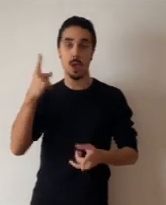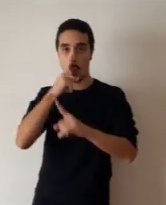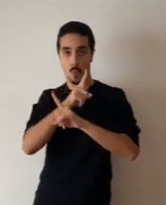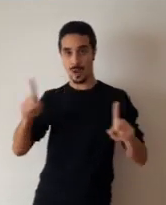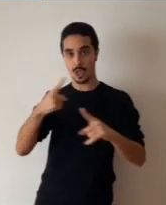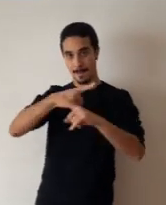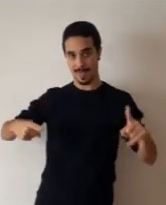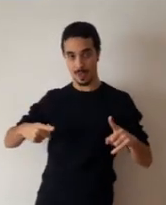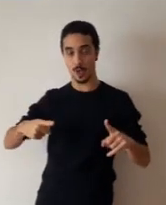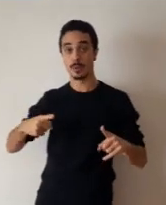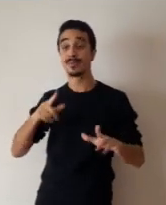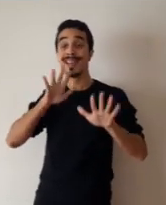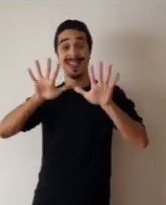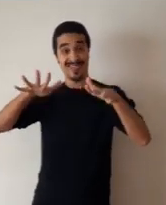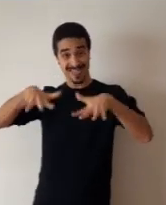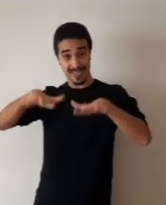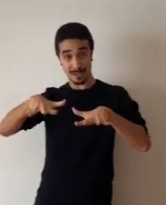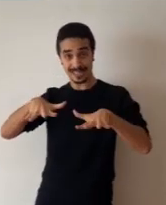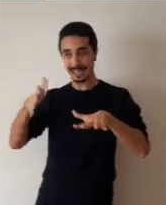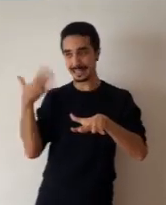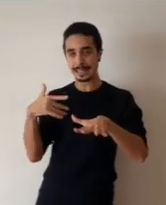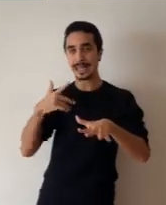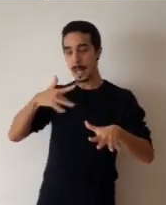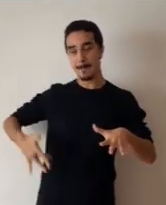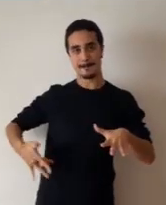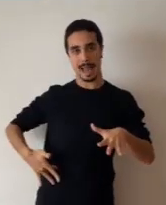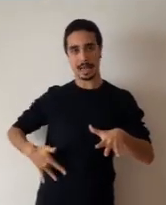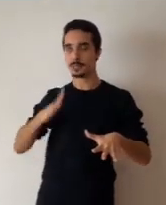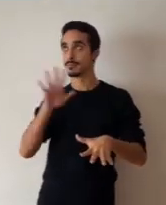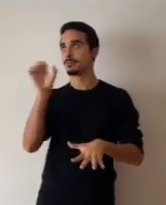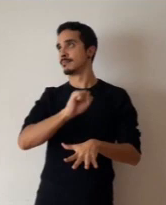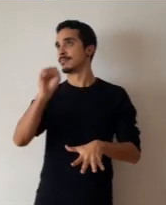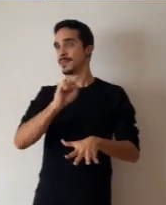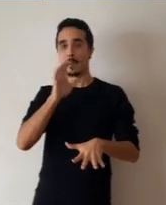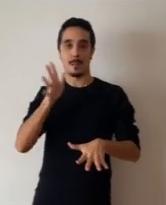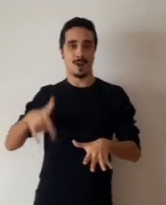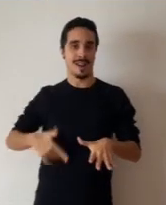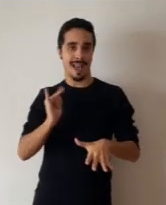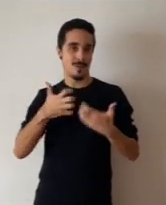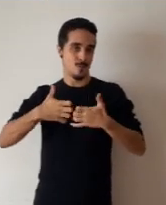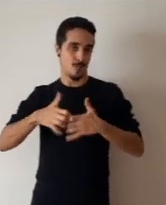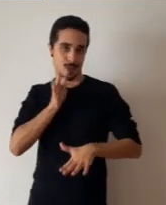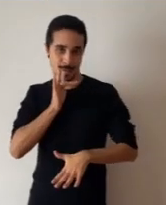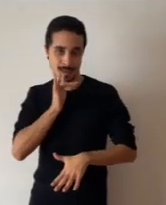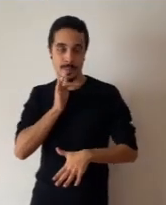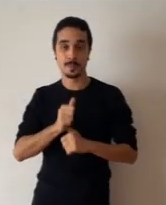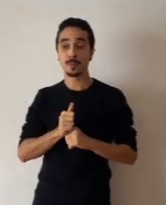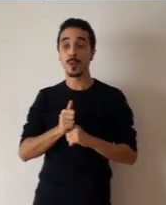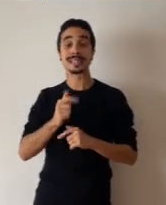medio de debut, de los cuales los 10 primeros meses, debido a su reserva pancreática, fueron una